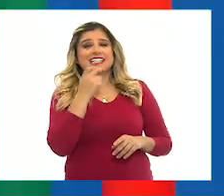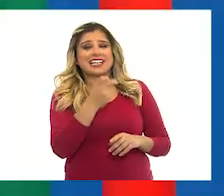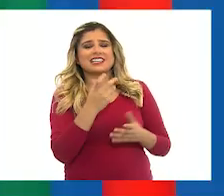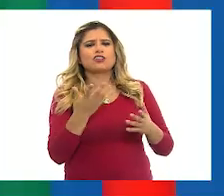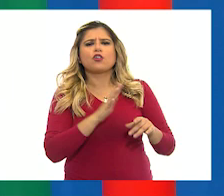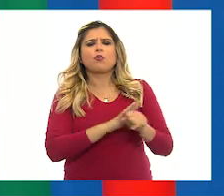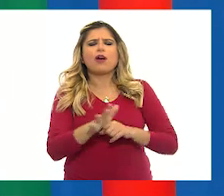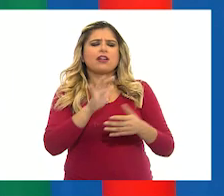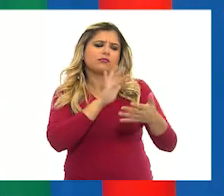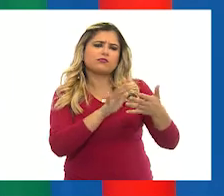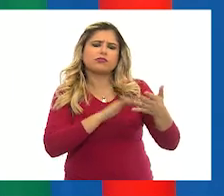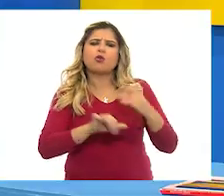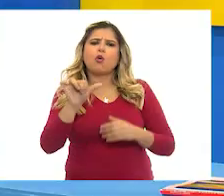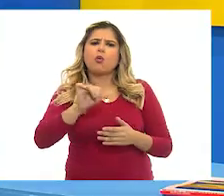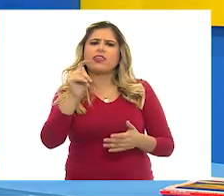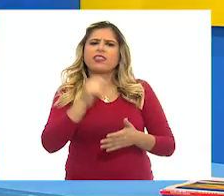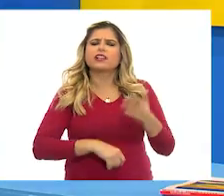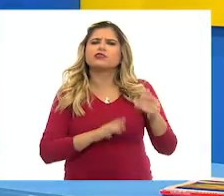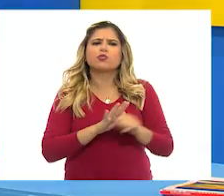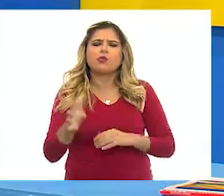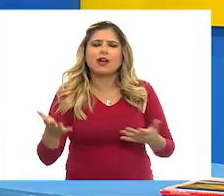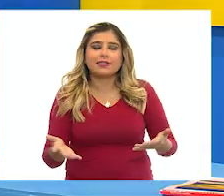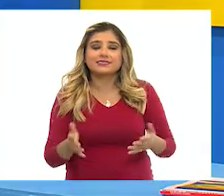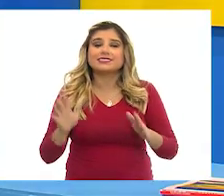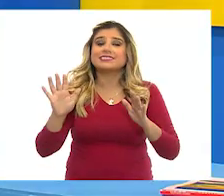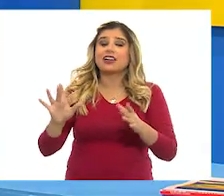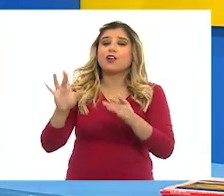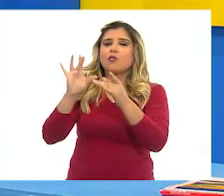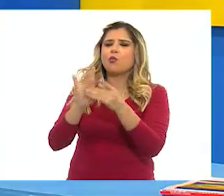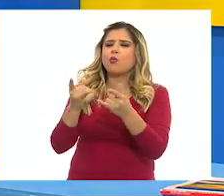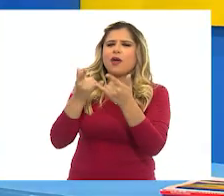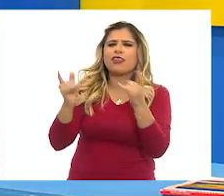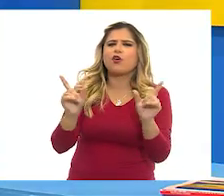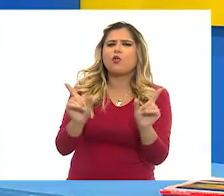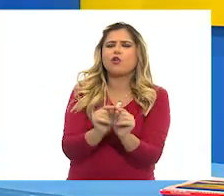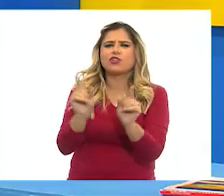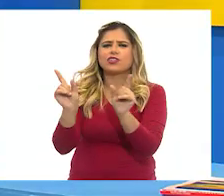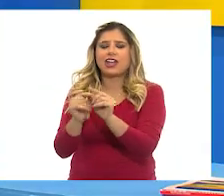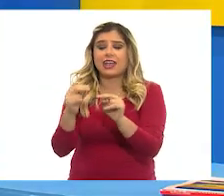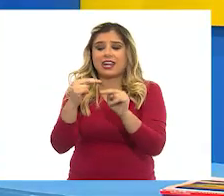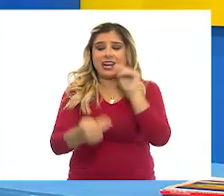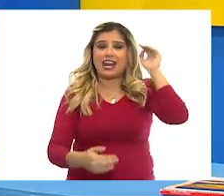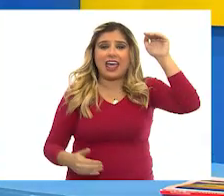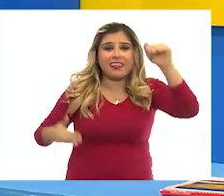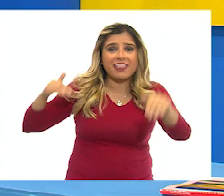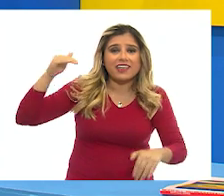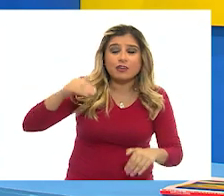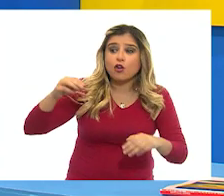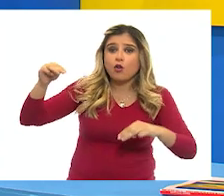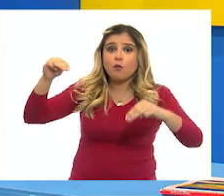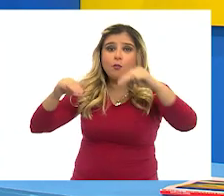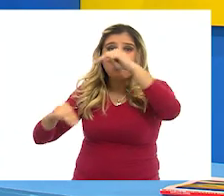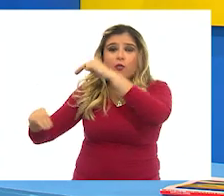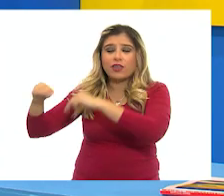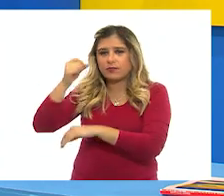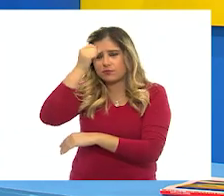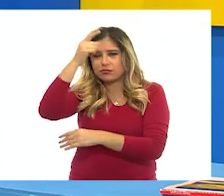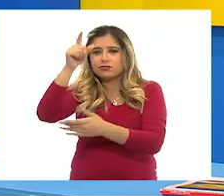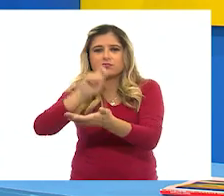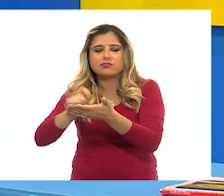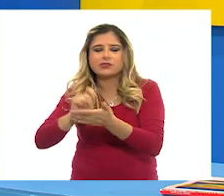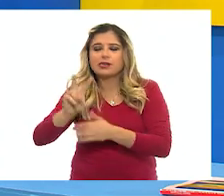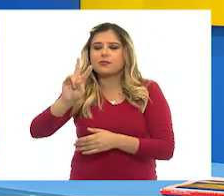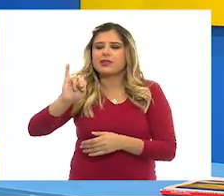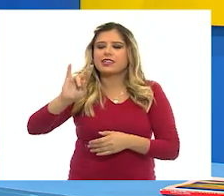texto literario vamos a leer el día de hoy? Los cuentos cortos, Natación y La montaña del escritor cubano